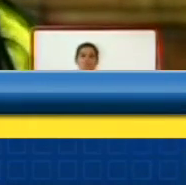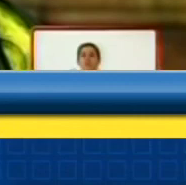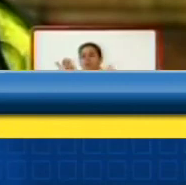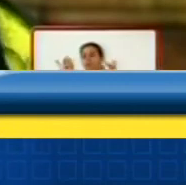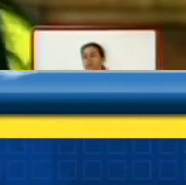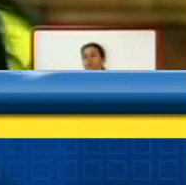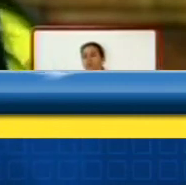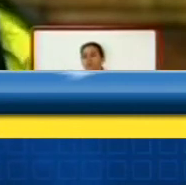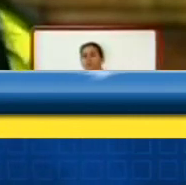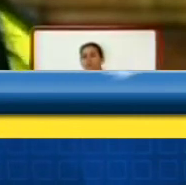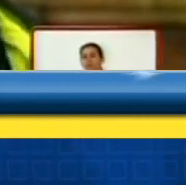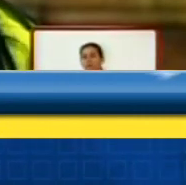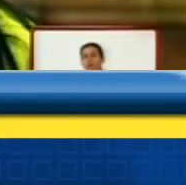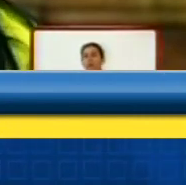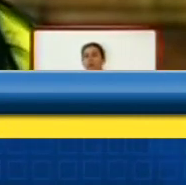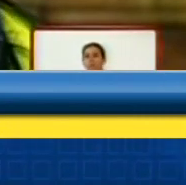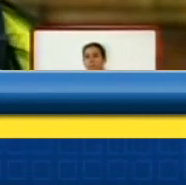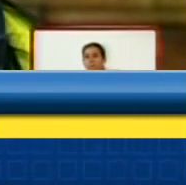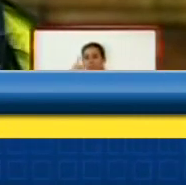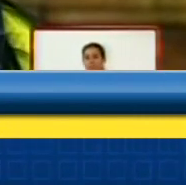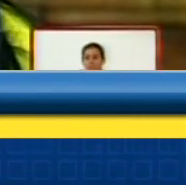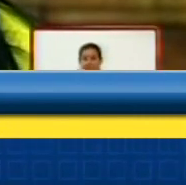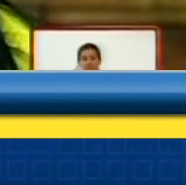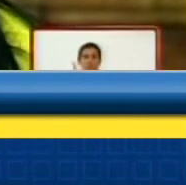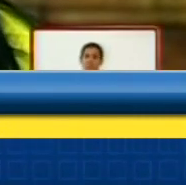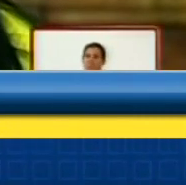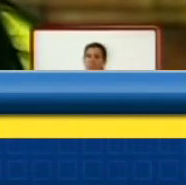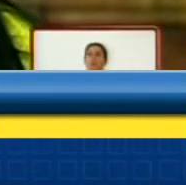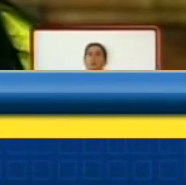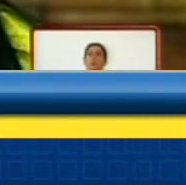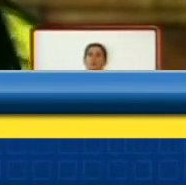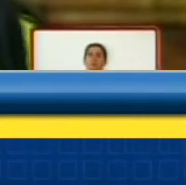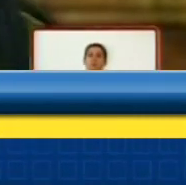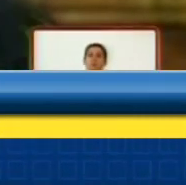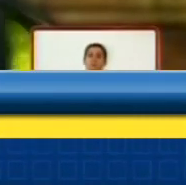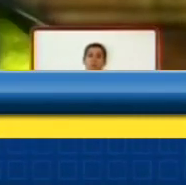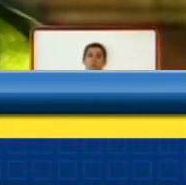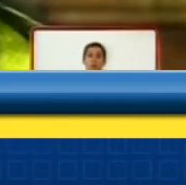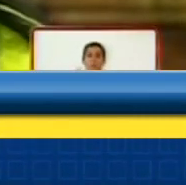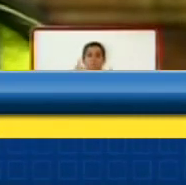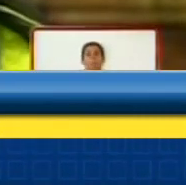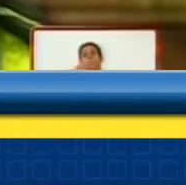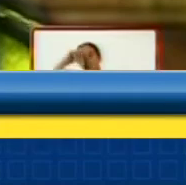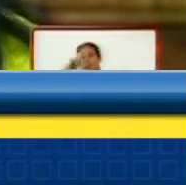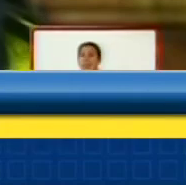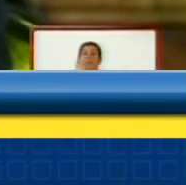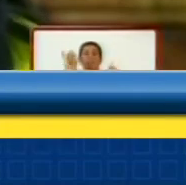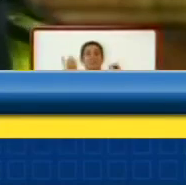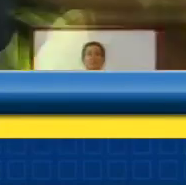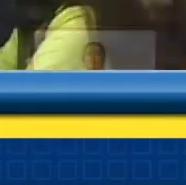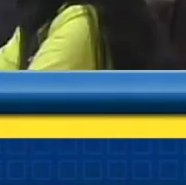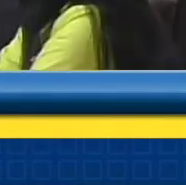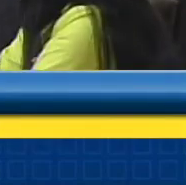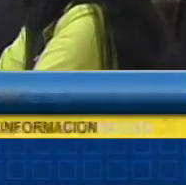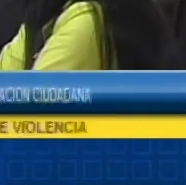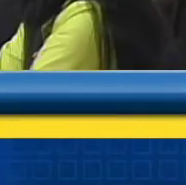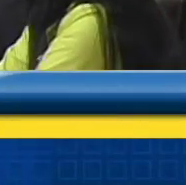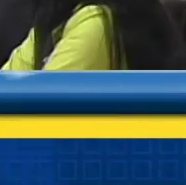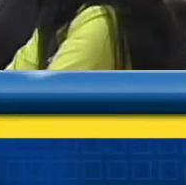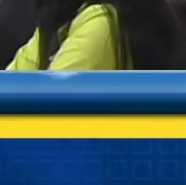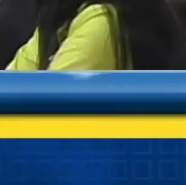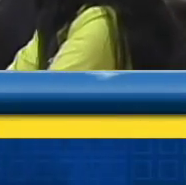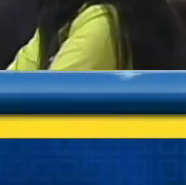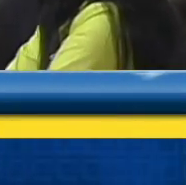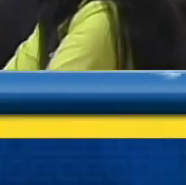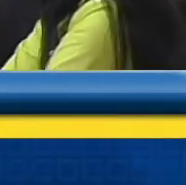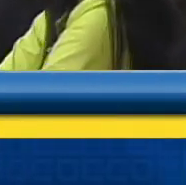decidir qué programación ven o no sus hijos. De esta forma, pues nosotros podemos cooperar. El vicepresidente de